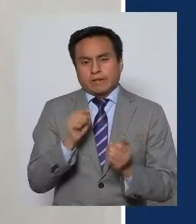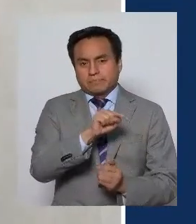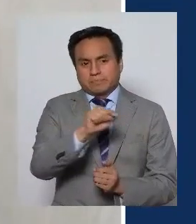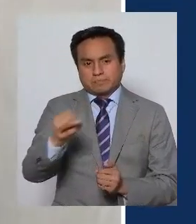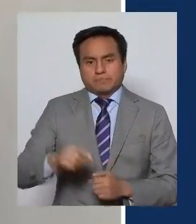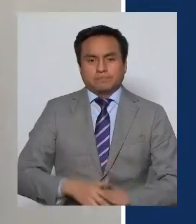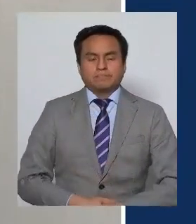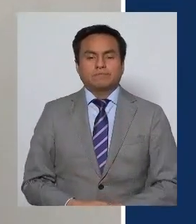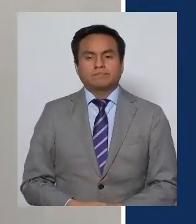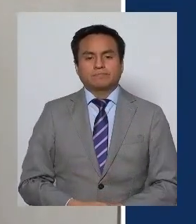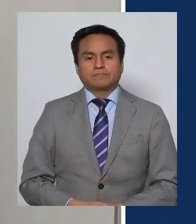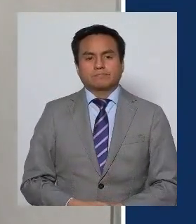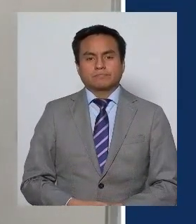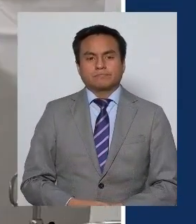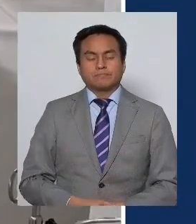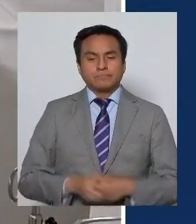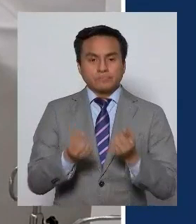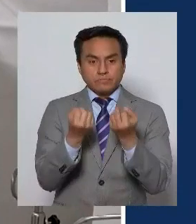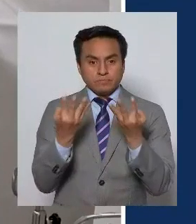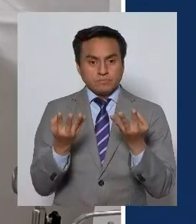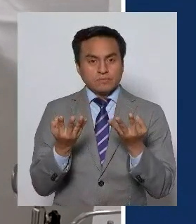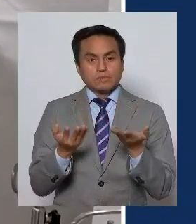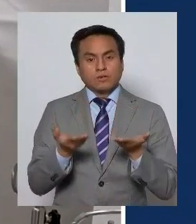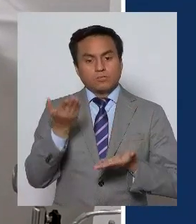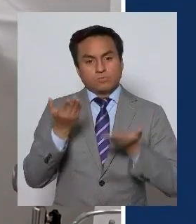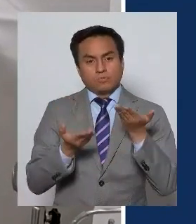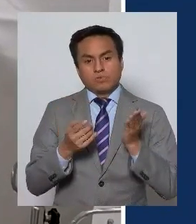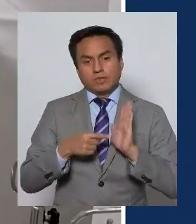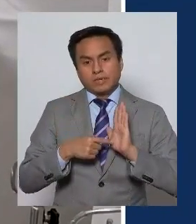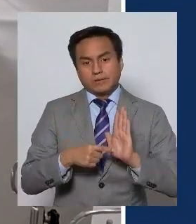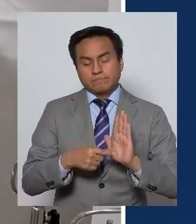requieran. En las cifras de hoy día,